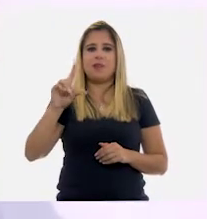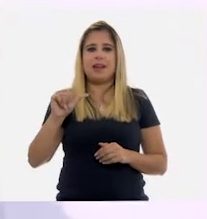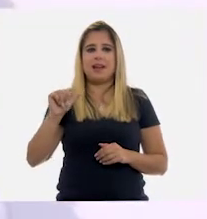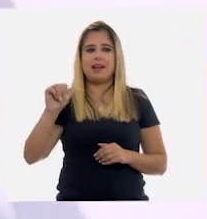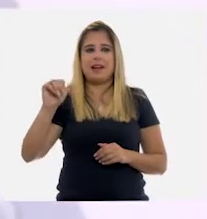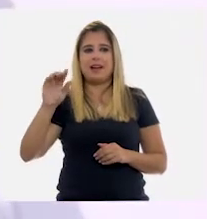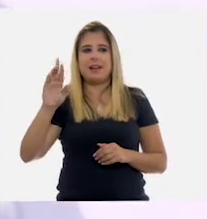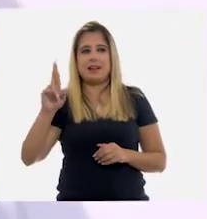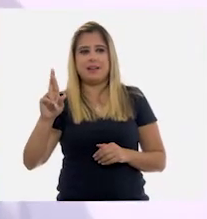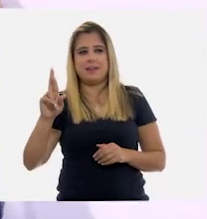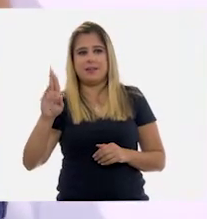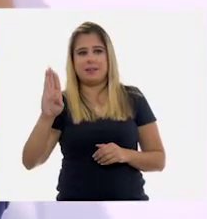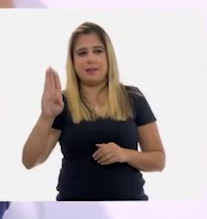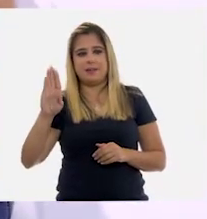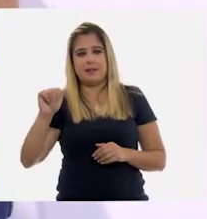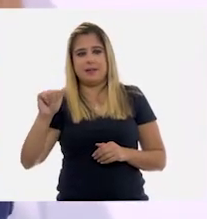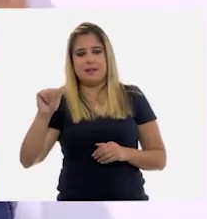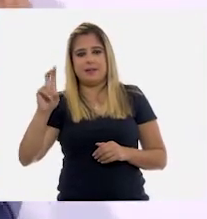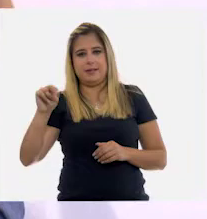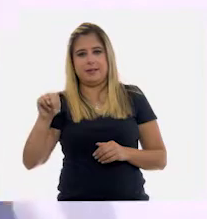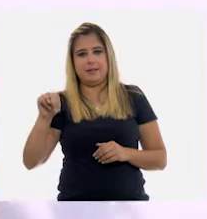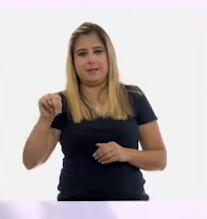volaban.